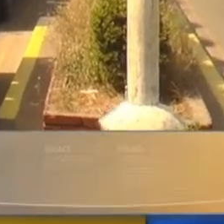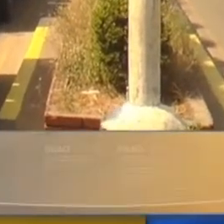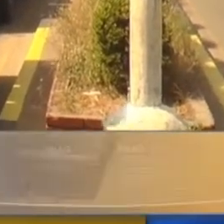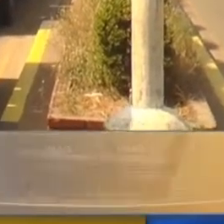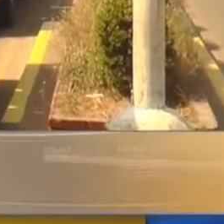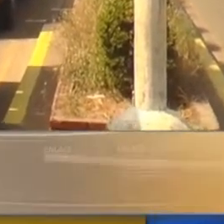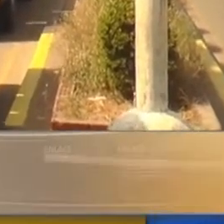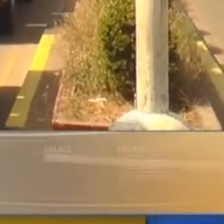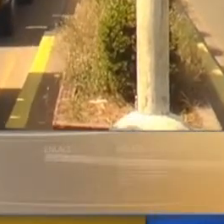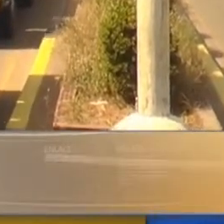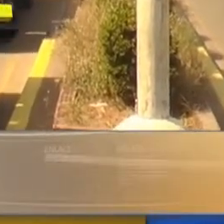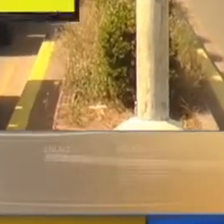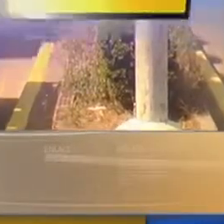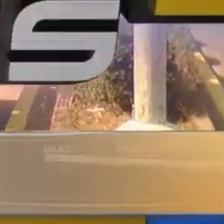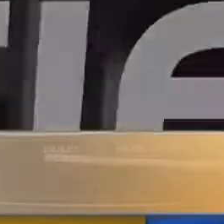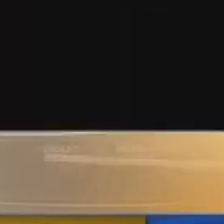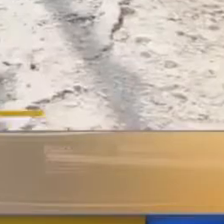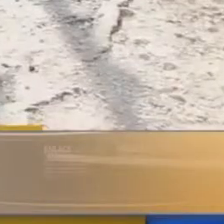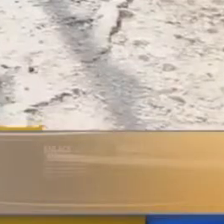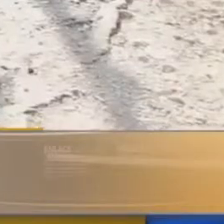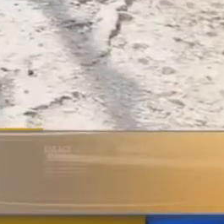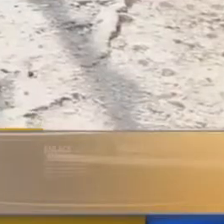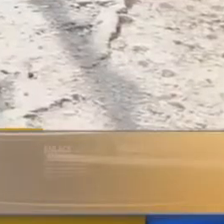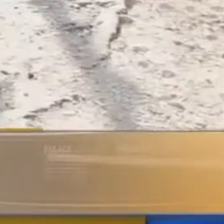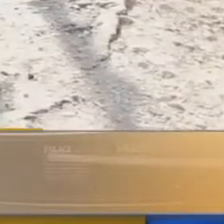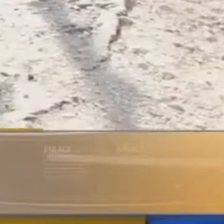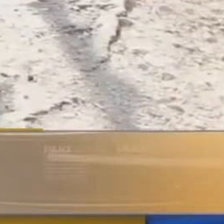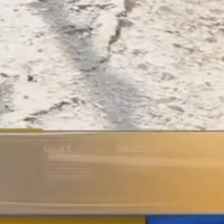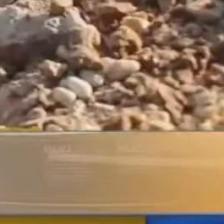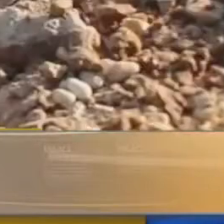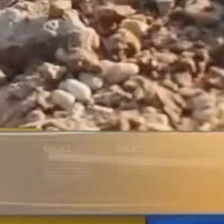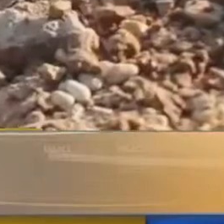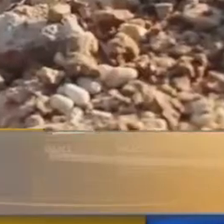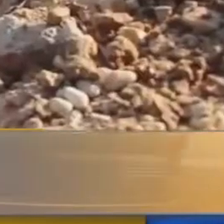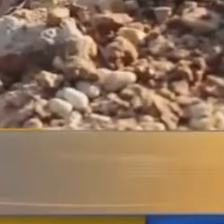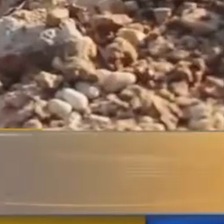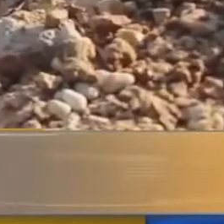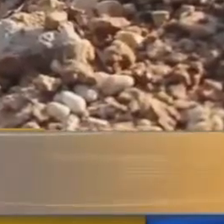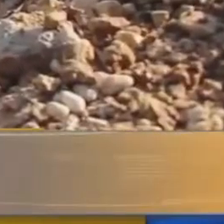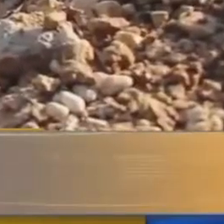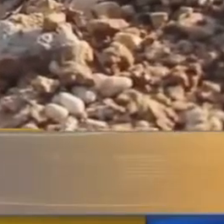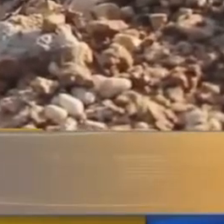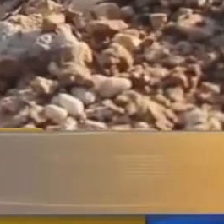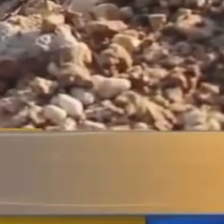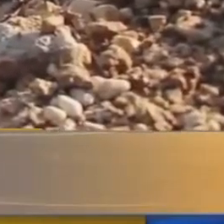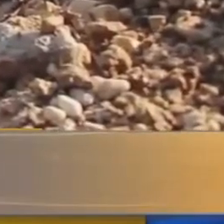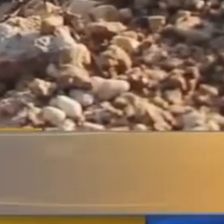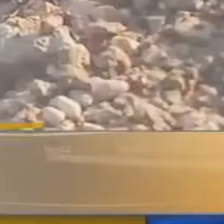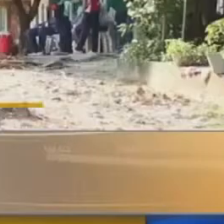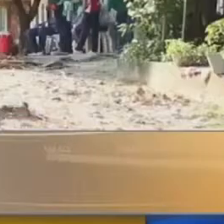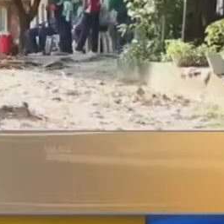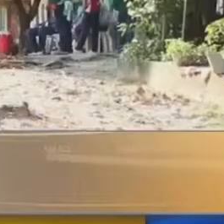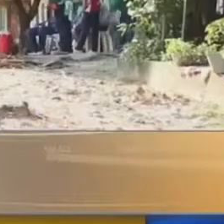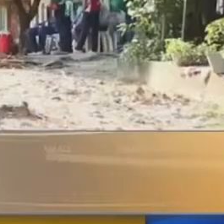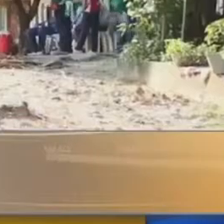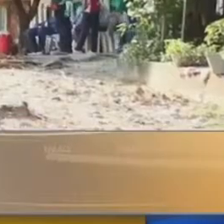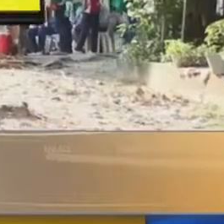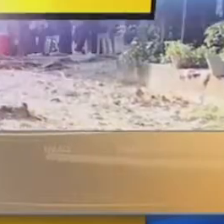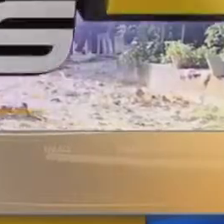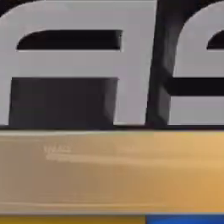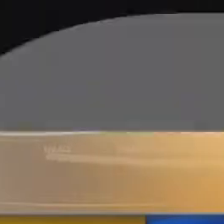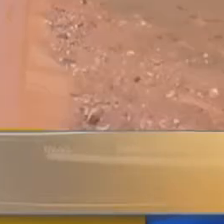continúa. Ampliación de la información en Enlace Noticias. Gobierno municipal anuncia inicio de autopavimentación. Los primeros barrios a intervenir serán El Novalito e